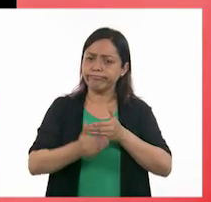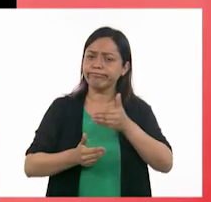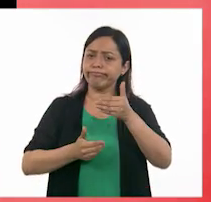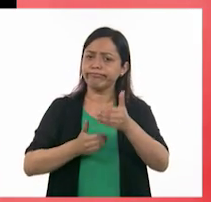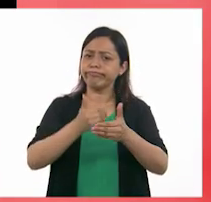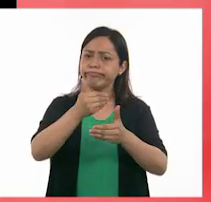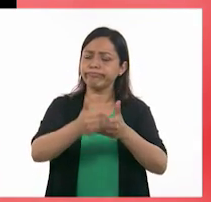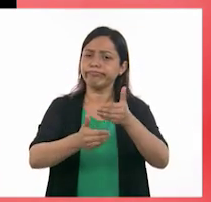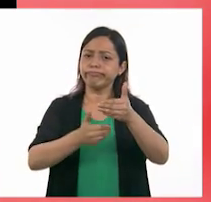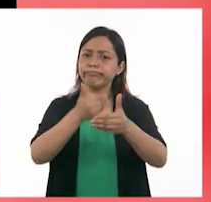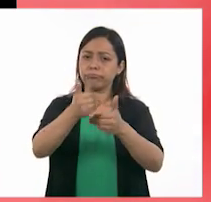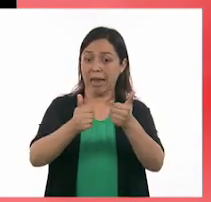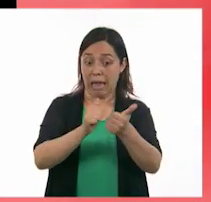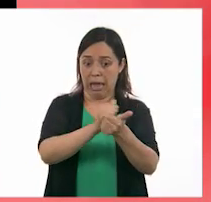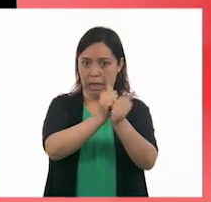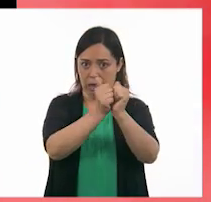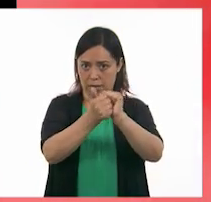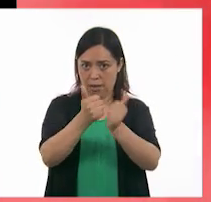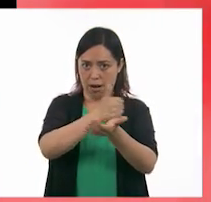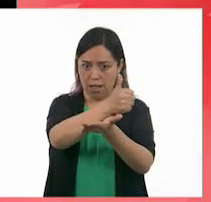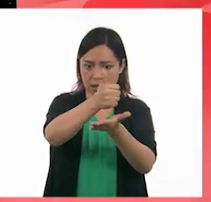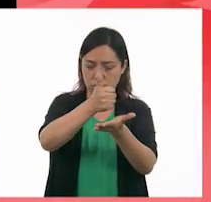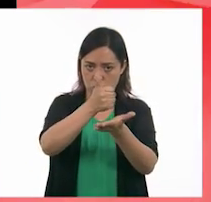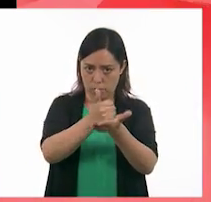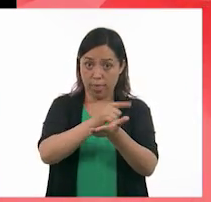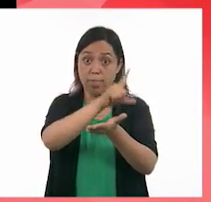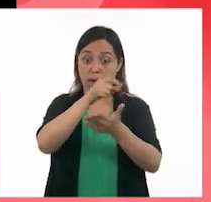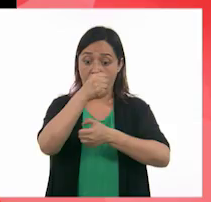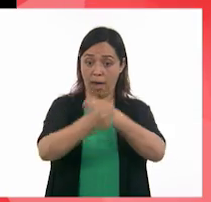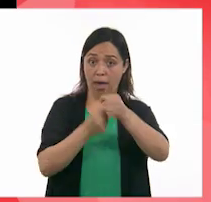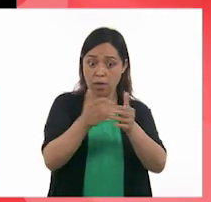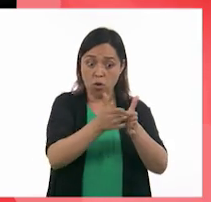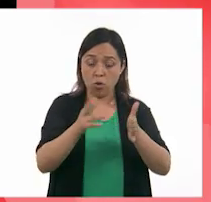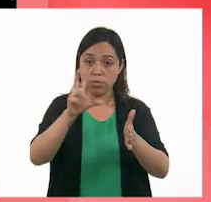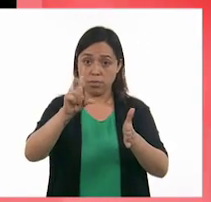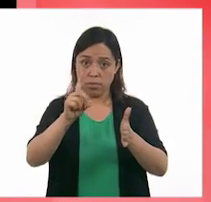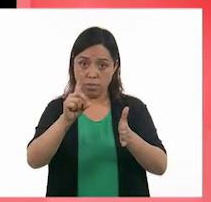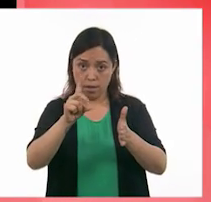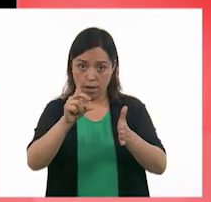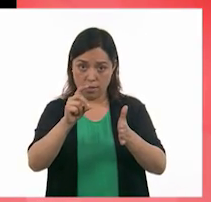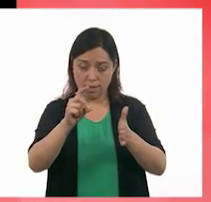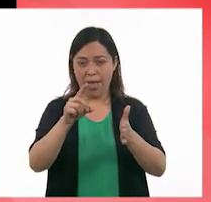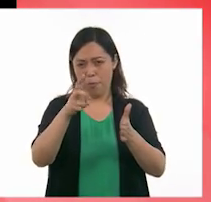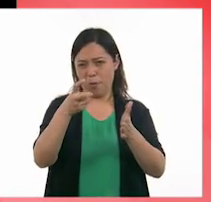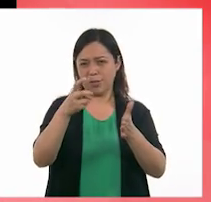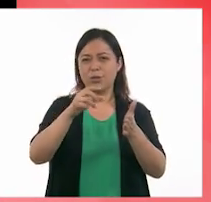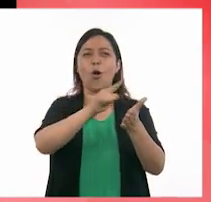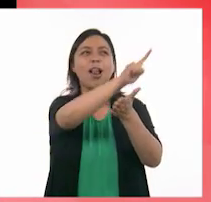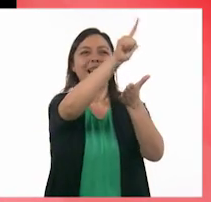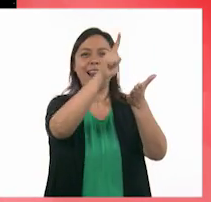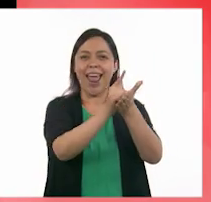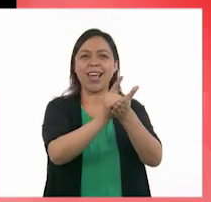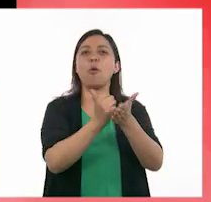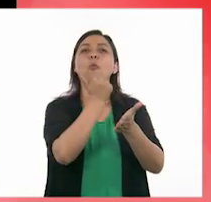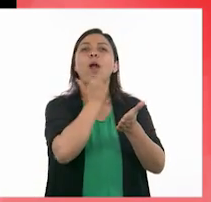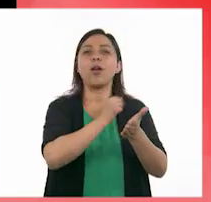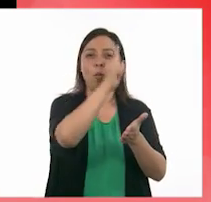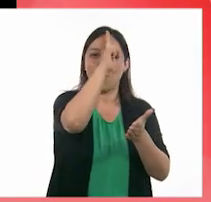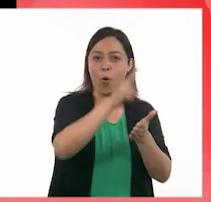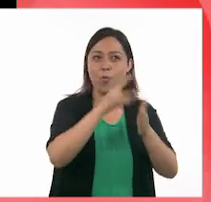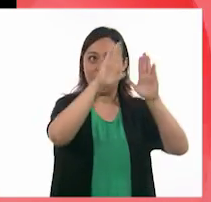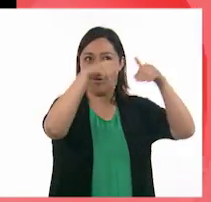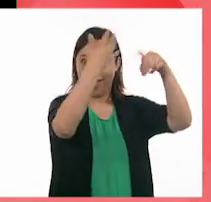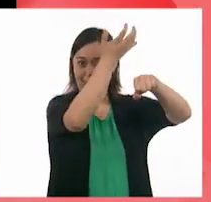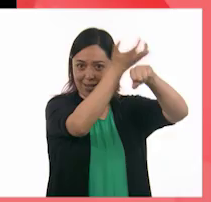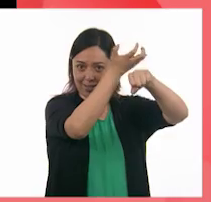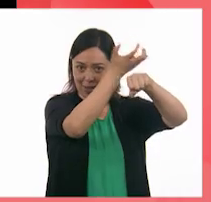más adentro hacia la ciudad, y por consiguiente, en la década de los 30, precisamente por la ley seca que se establece en Estados Unidos,